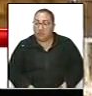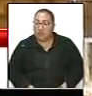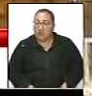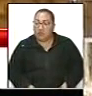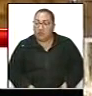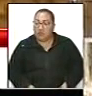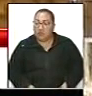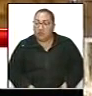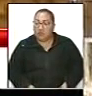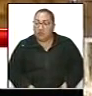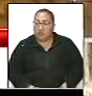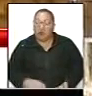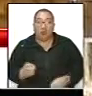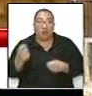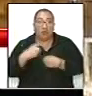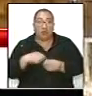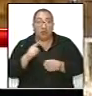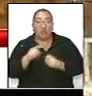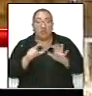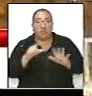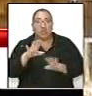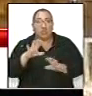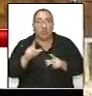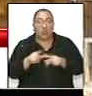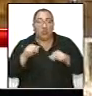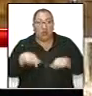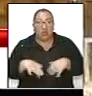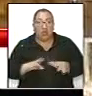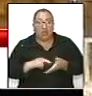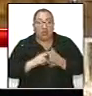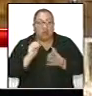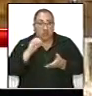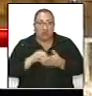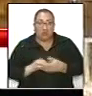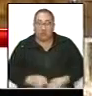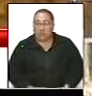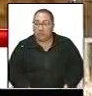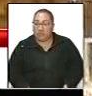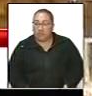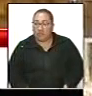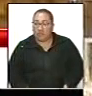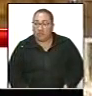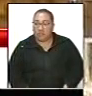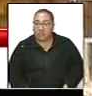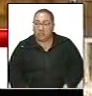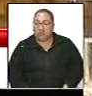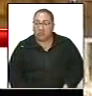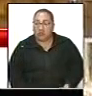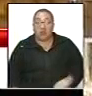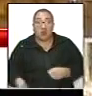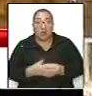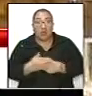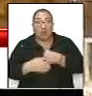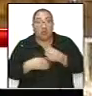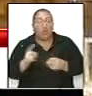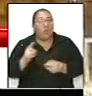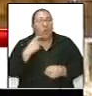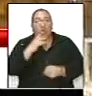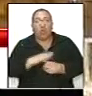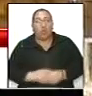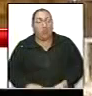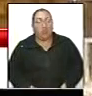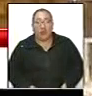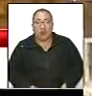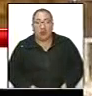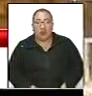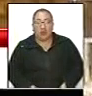o filiales, ¿no? 175 establecimientos están siendo cerrados o en proceso de cierre porque no cumplen con las condiciones